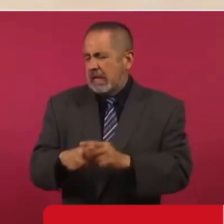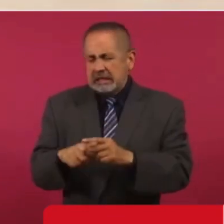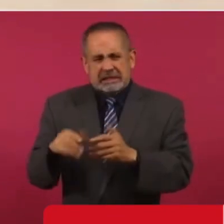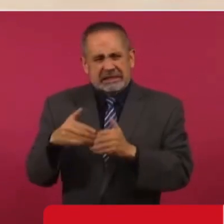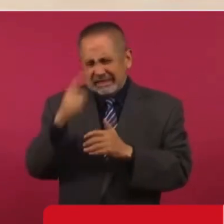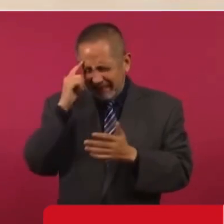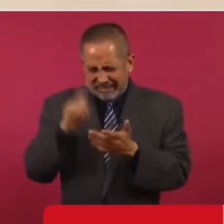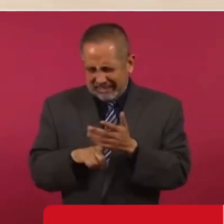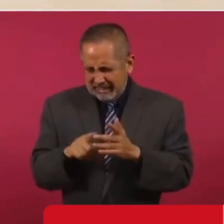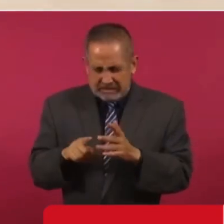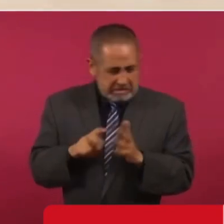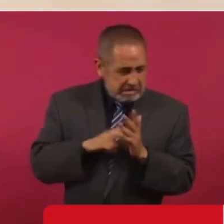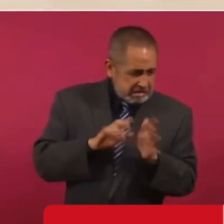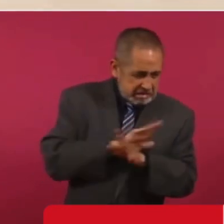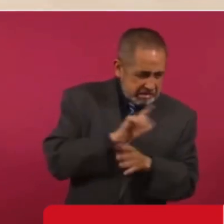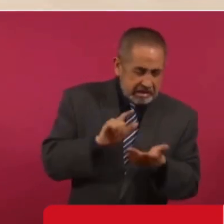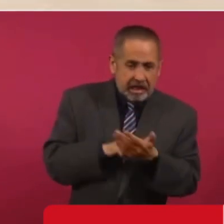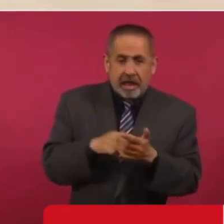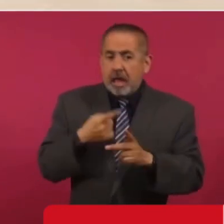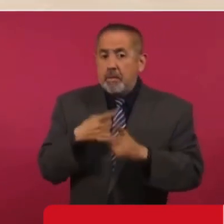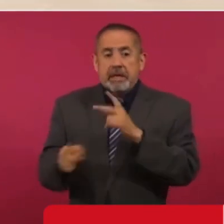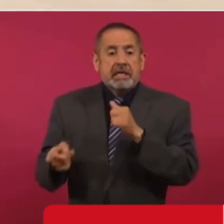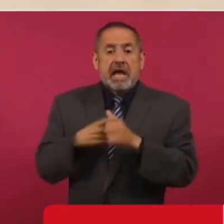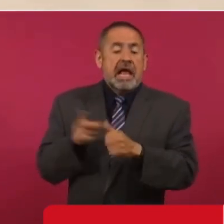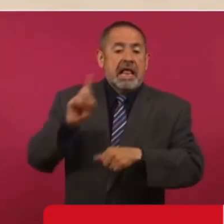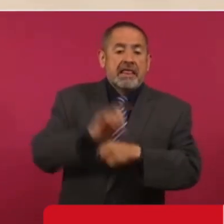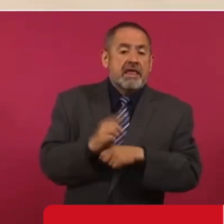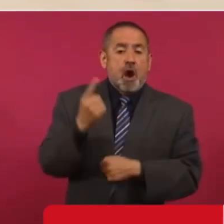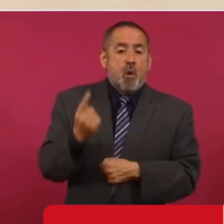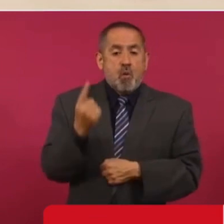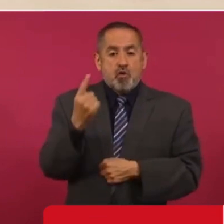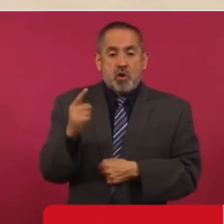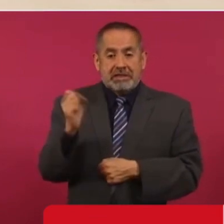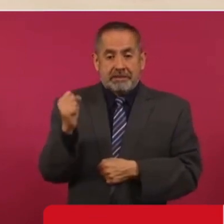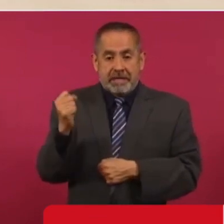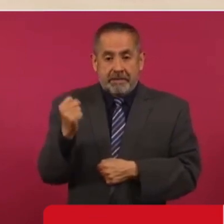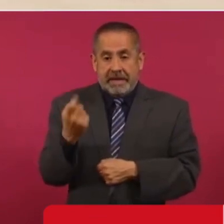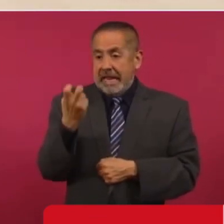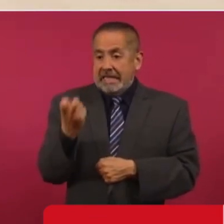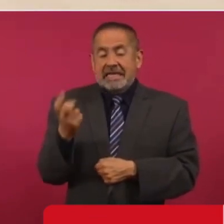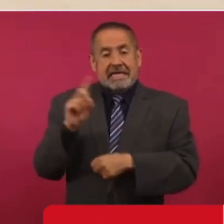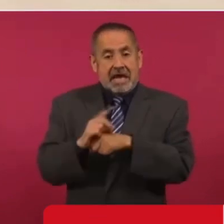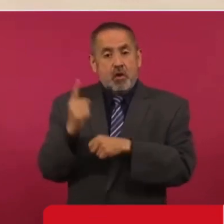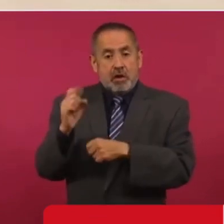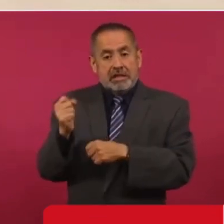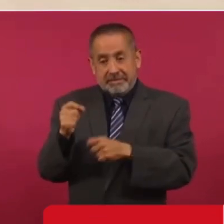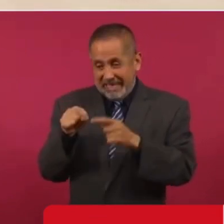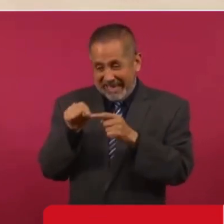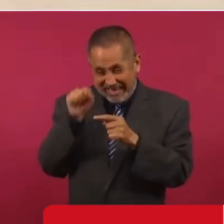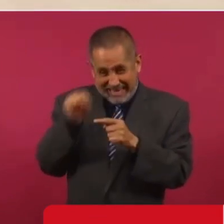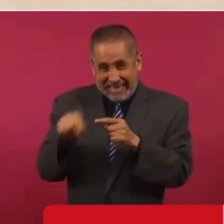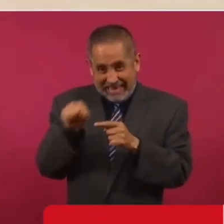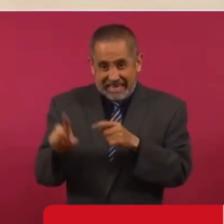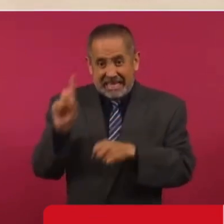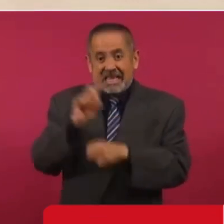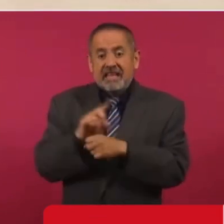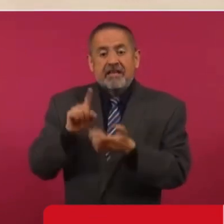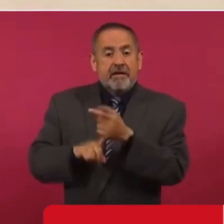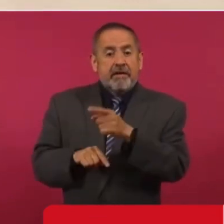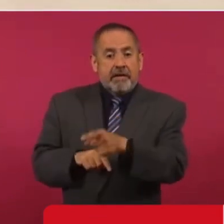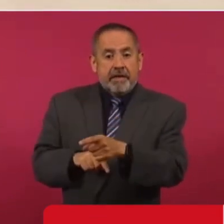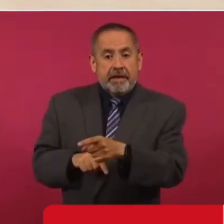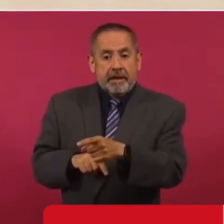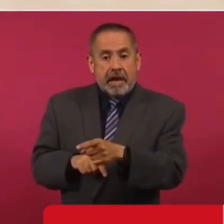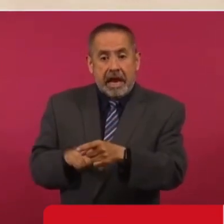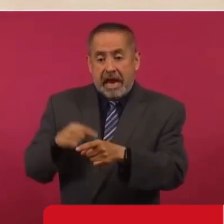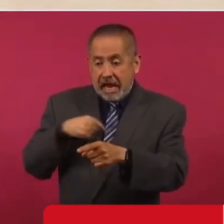si no hubo modificación a la ley, el día 1 de septiembre. Ese día es